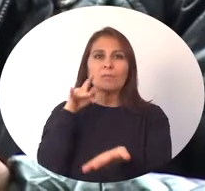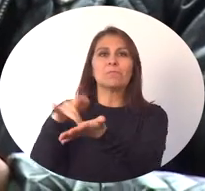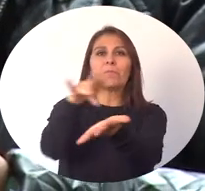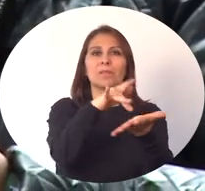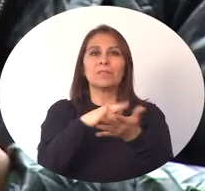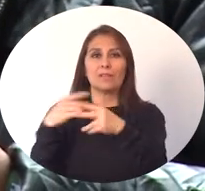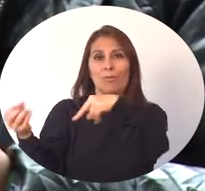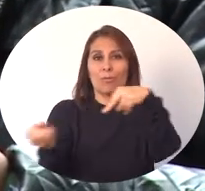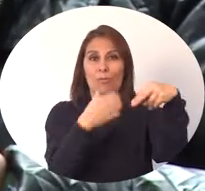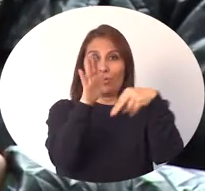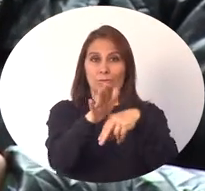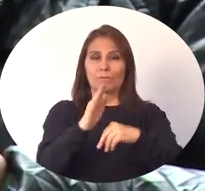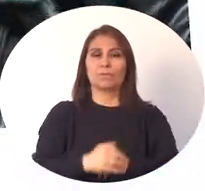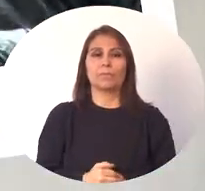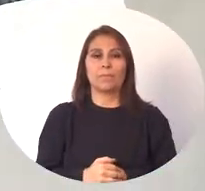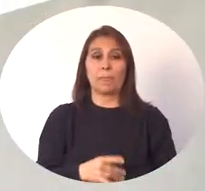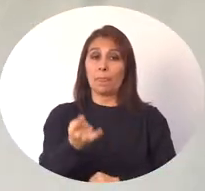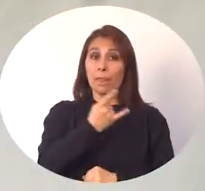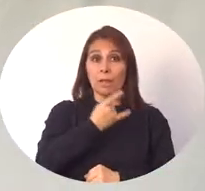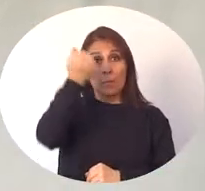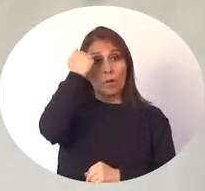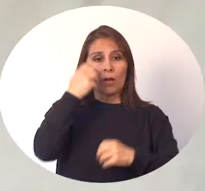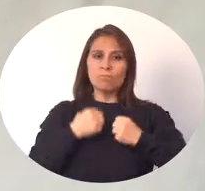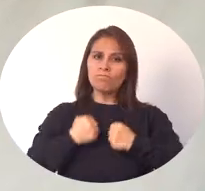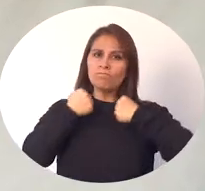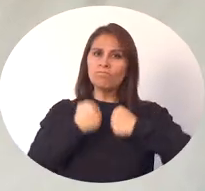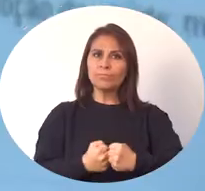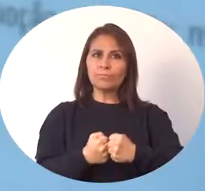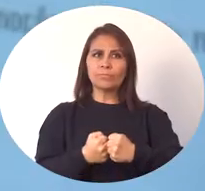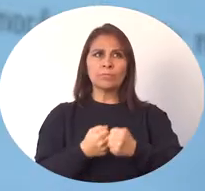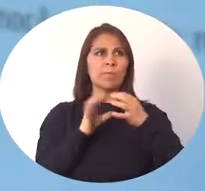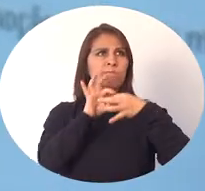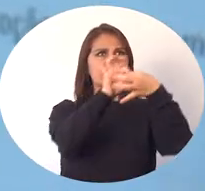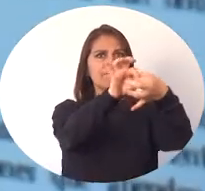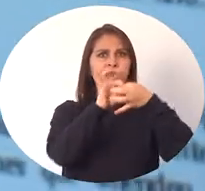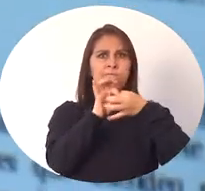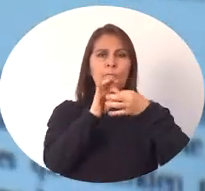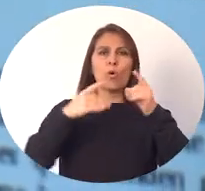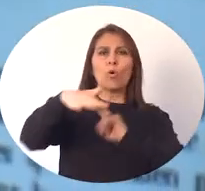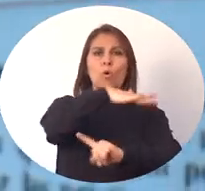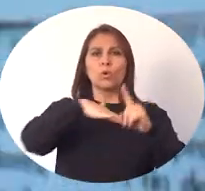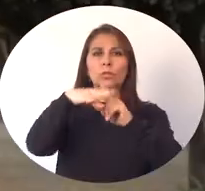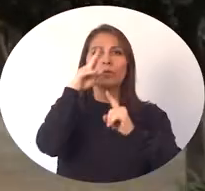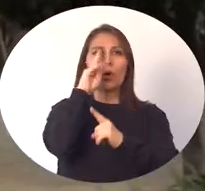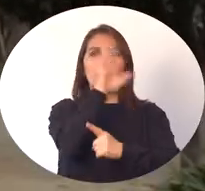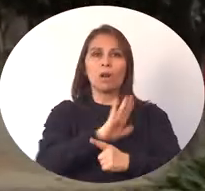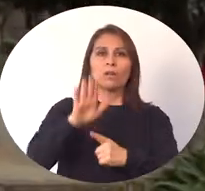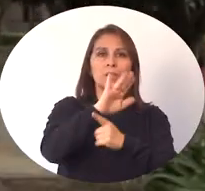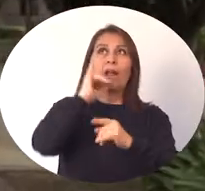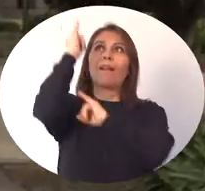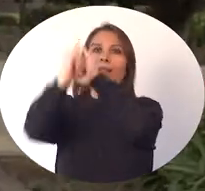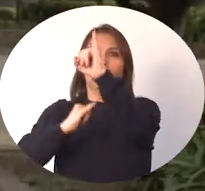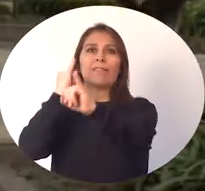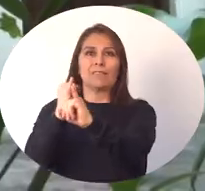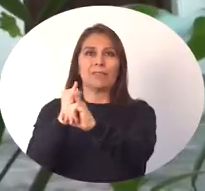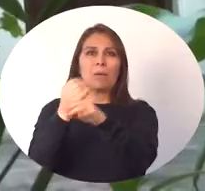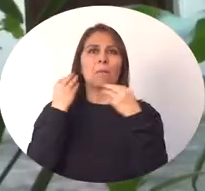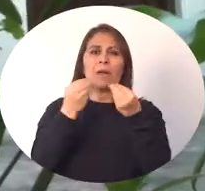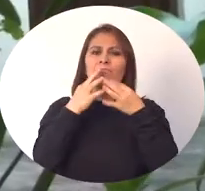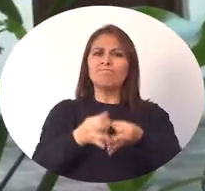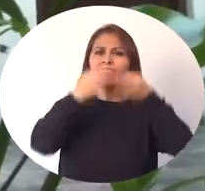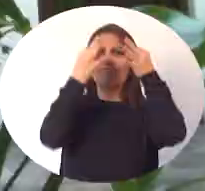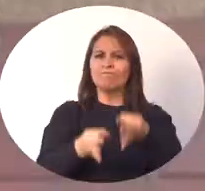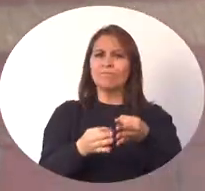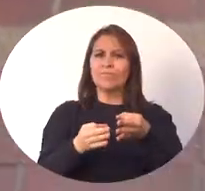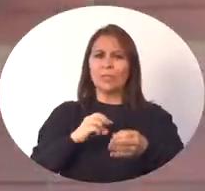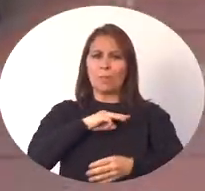educativos. La Universidad Pedagógica afianza sus nexos e interacciones con los contextos nacionales e internacionales como